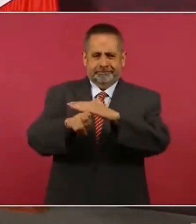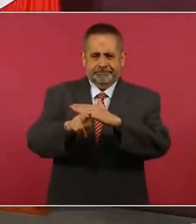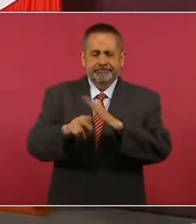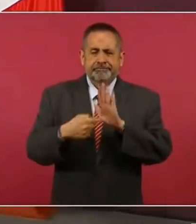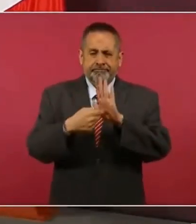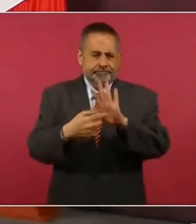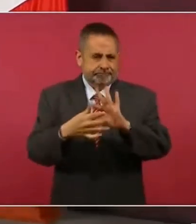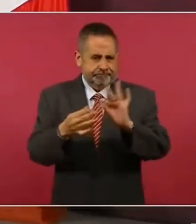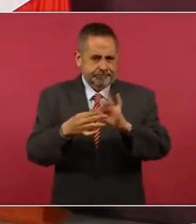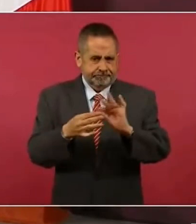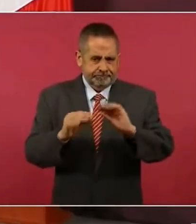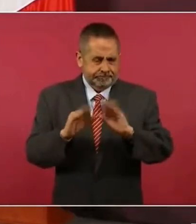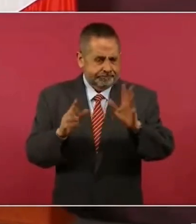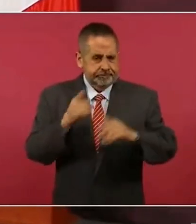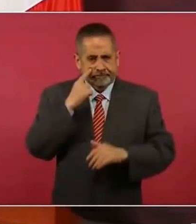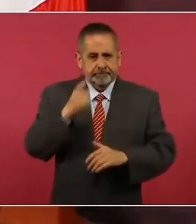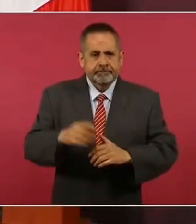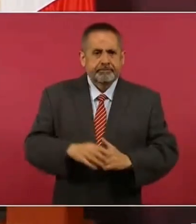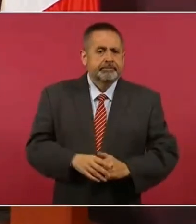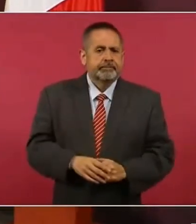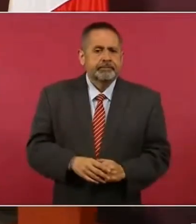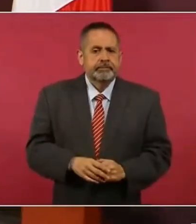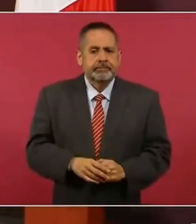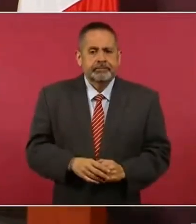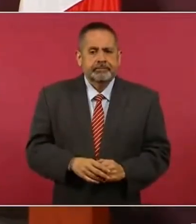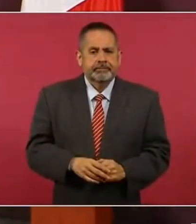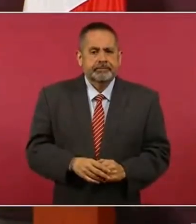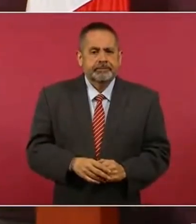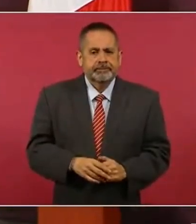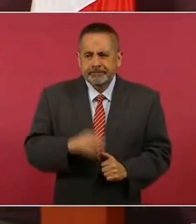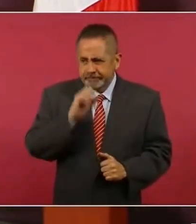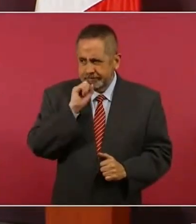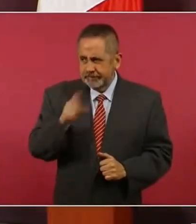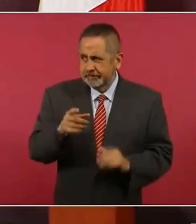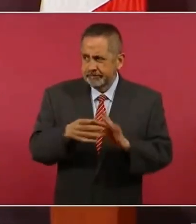y también para que no quede duda,